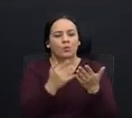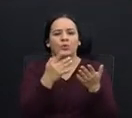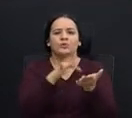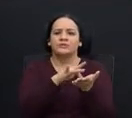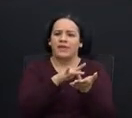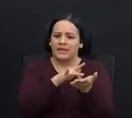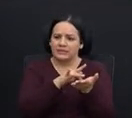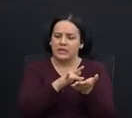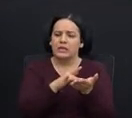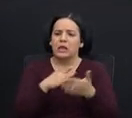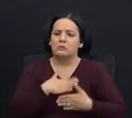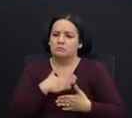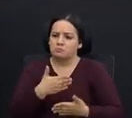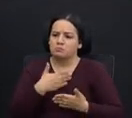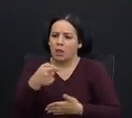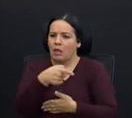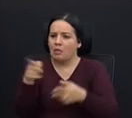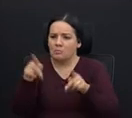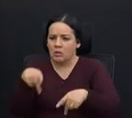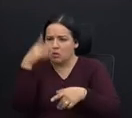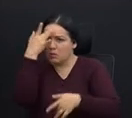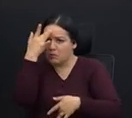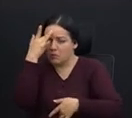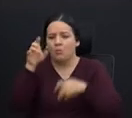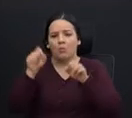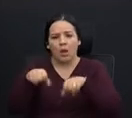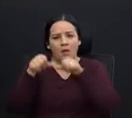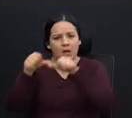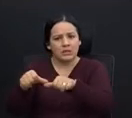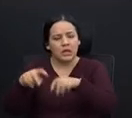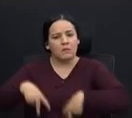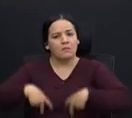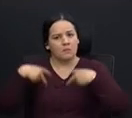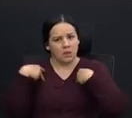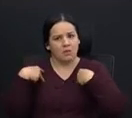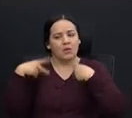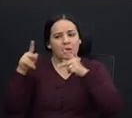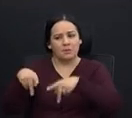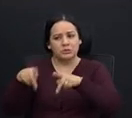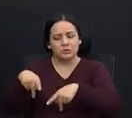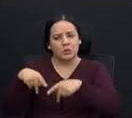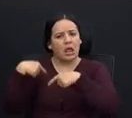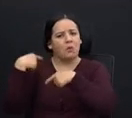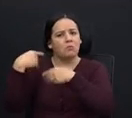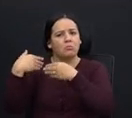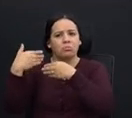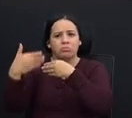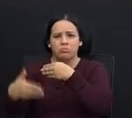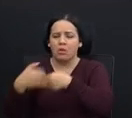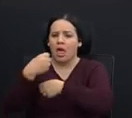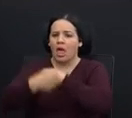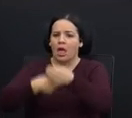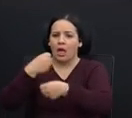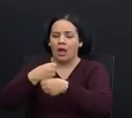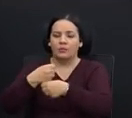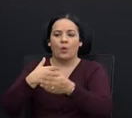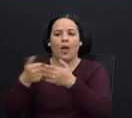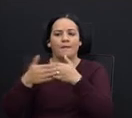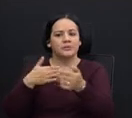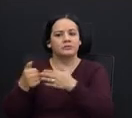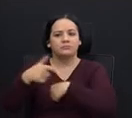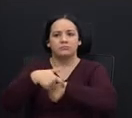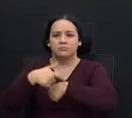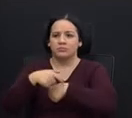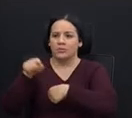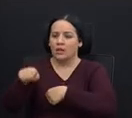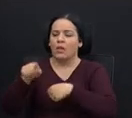enfermos graves que pueden mantener con vida al paciente durante años y que pese a ello en algún momento de la evolución pueden dejar de